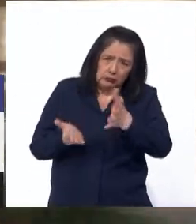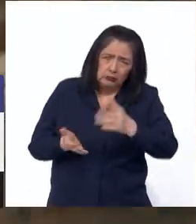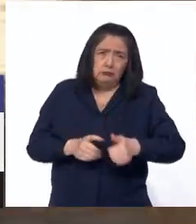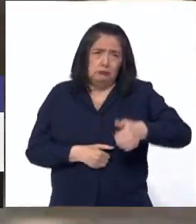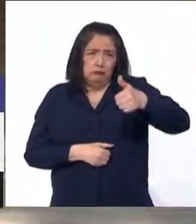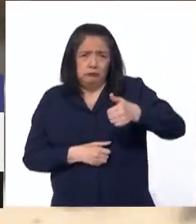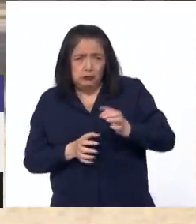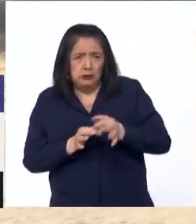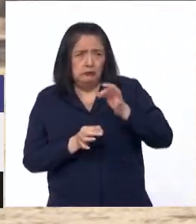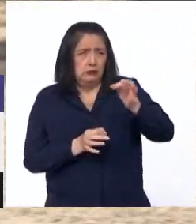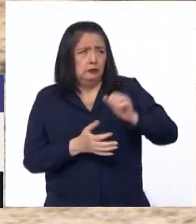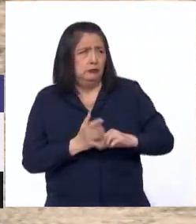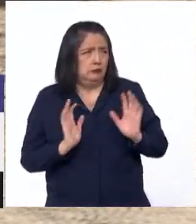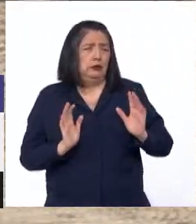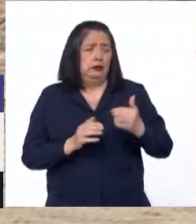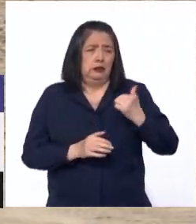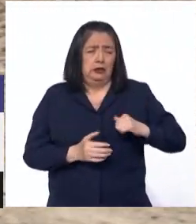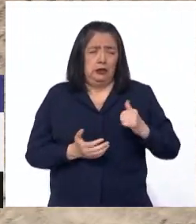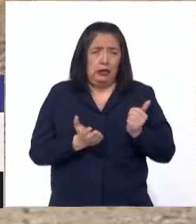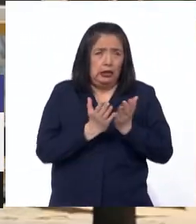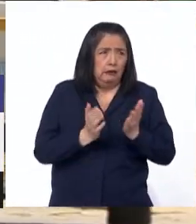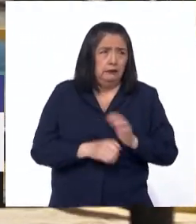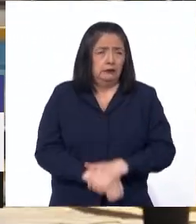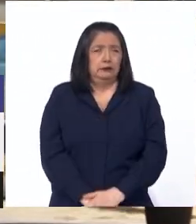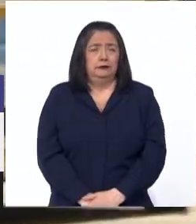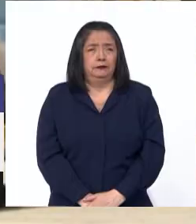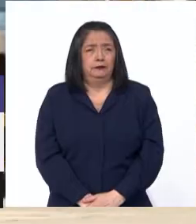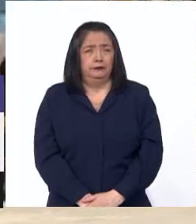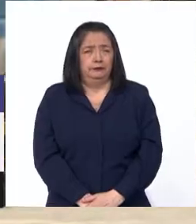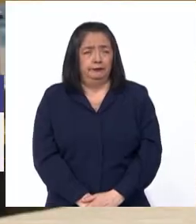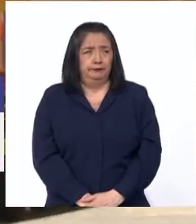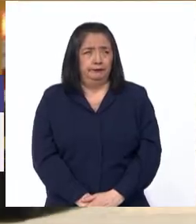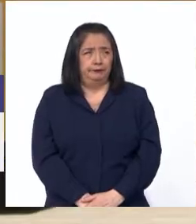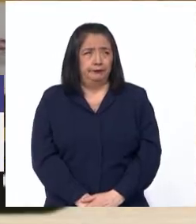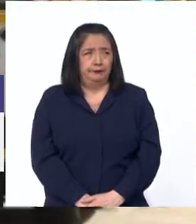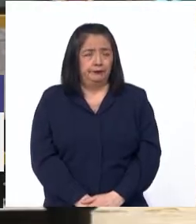municipalidad provincial en el mes de abril para